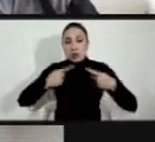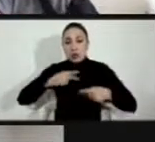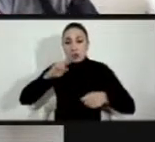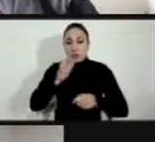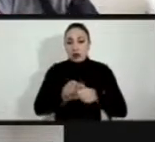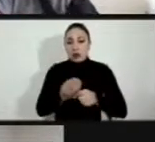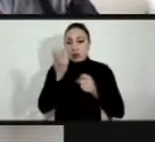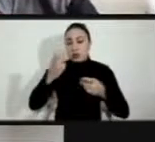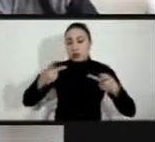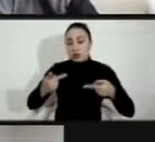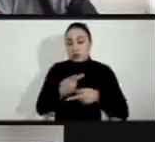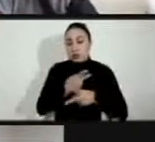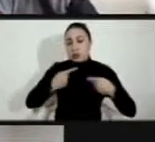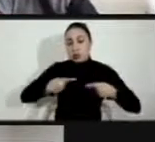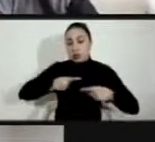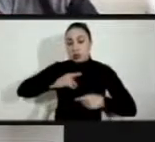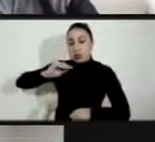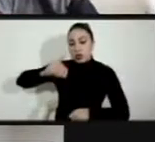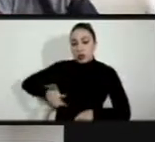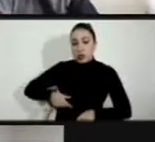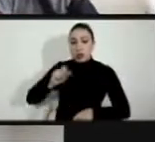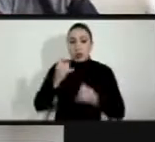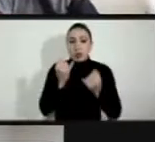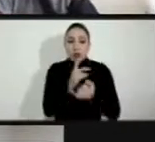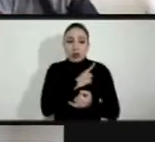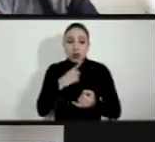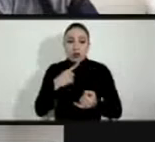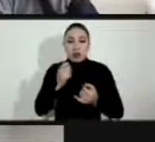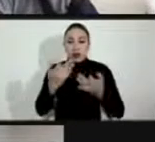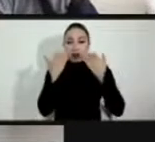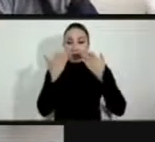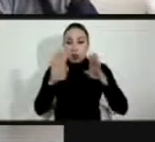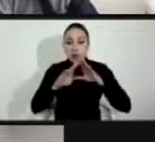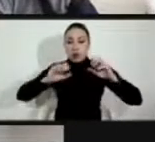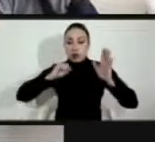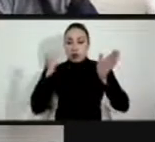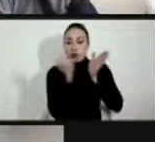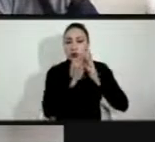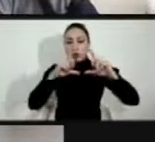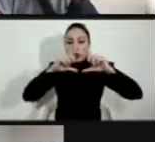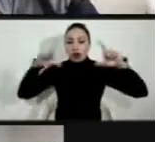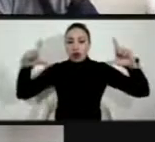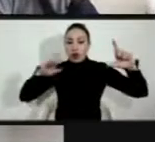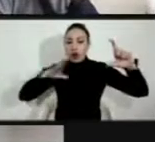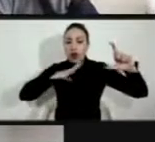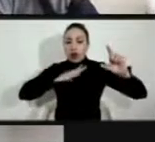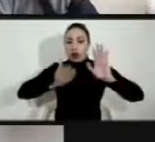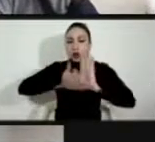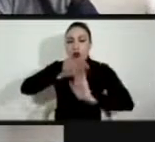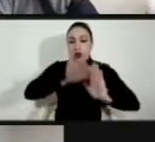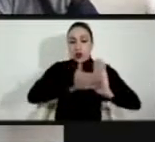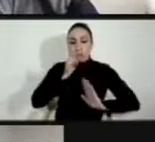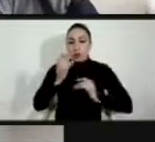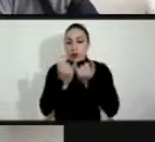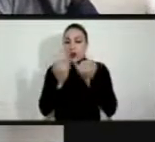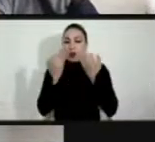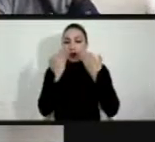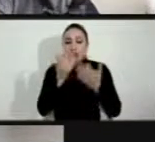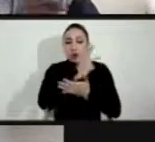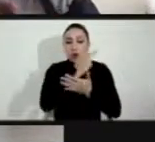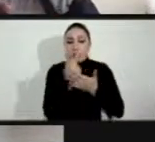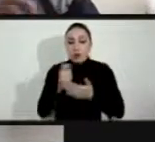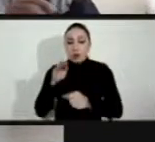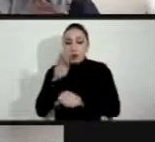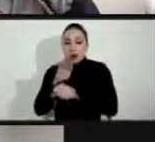solicita que se exhiban la manifestación de construcción y el programa interno de protección civil que exige la